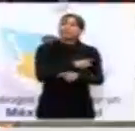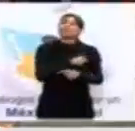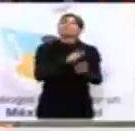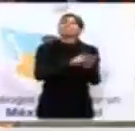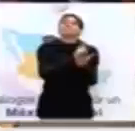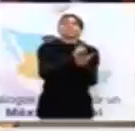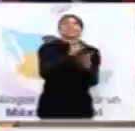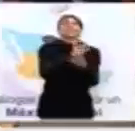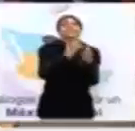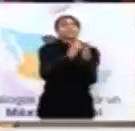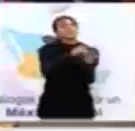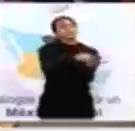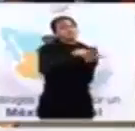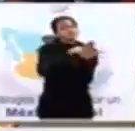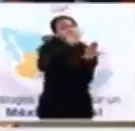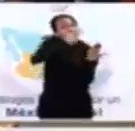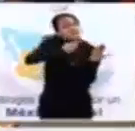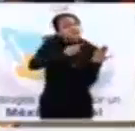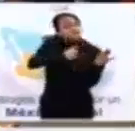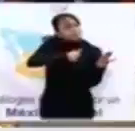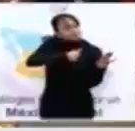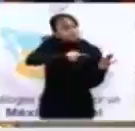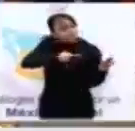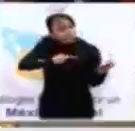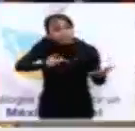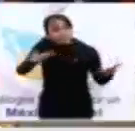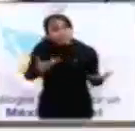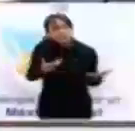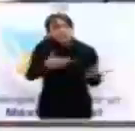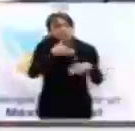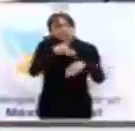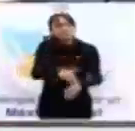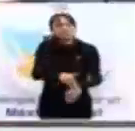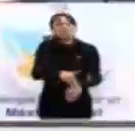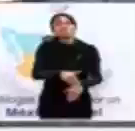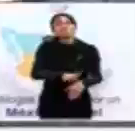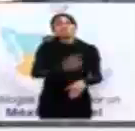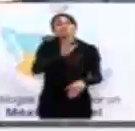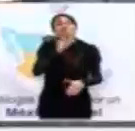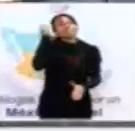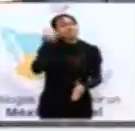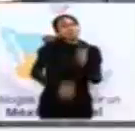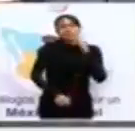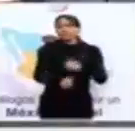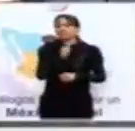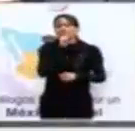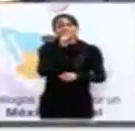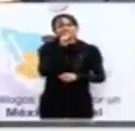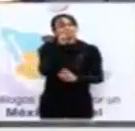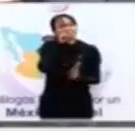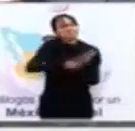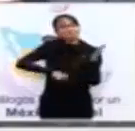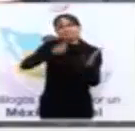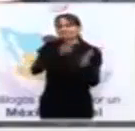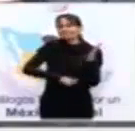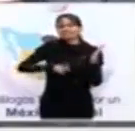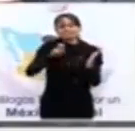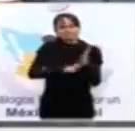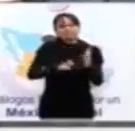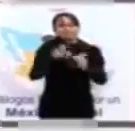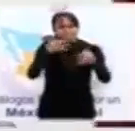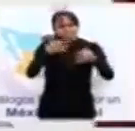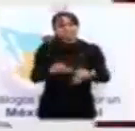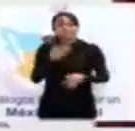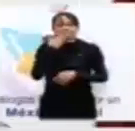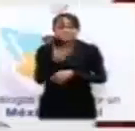ineficientes. Con todo esto, ya se comentaba aquí, tenemos pues la llegada, la